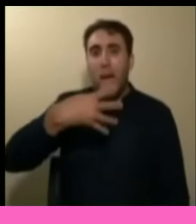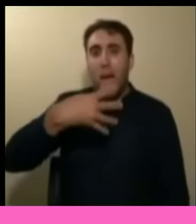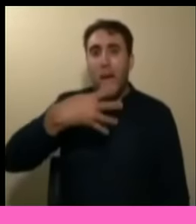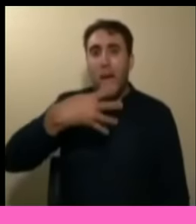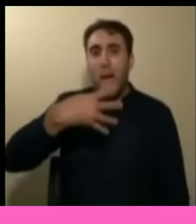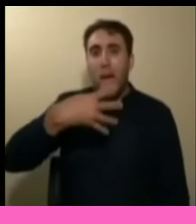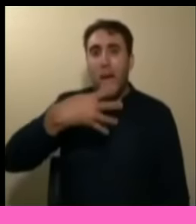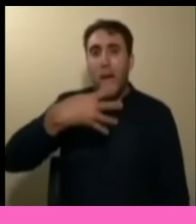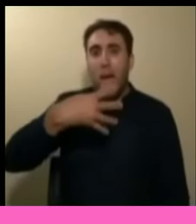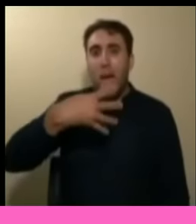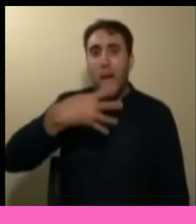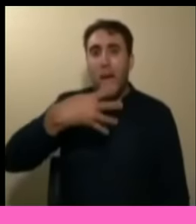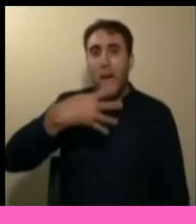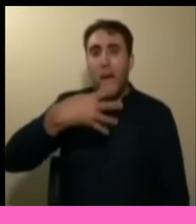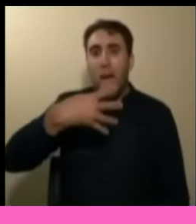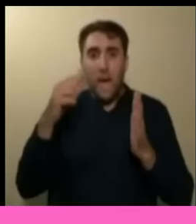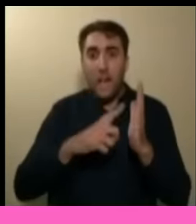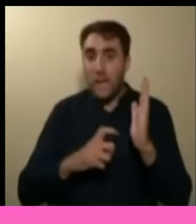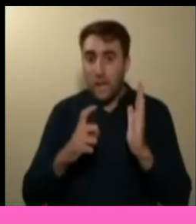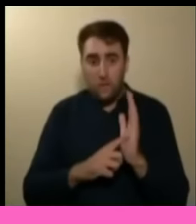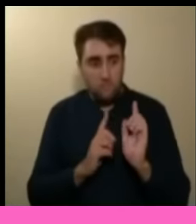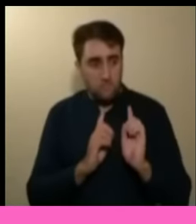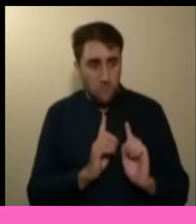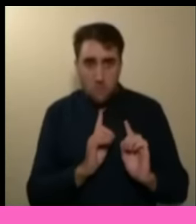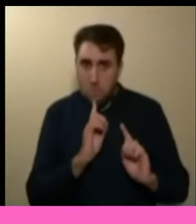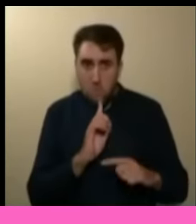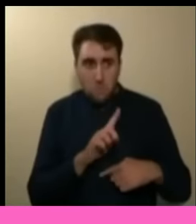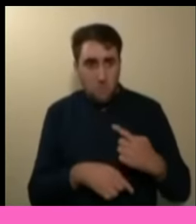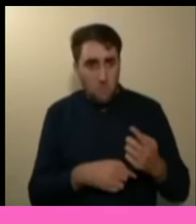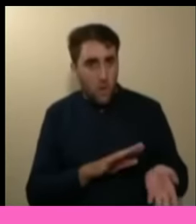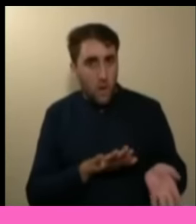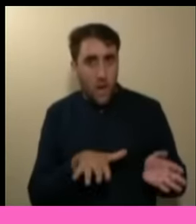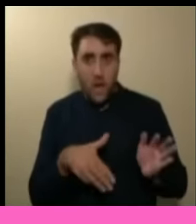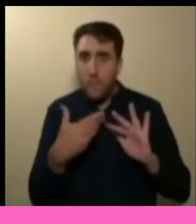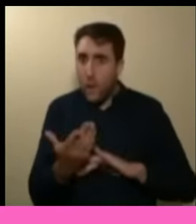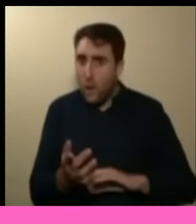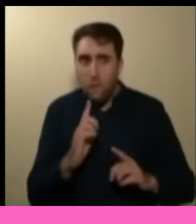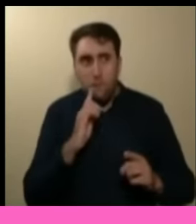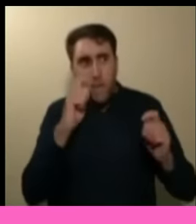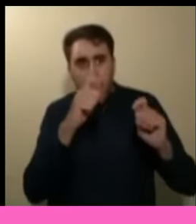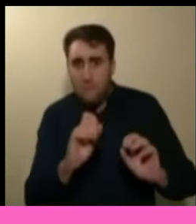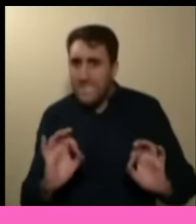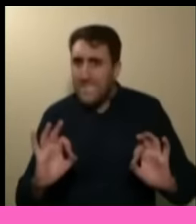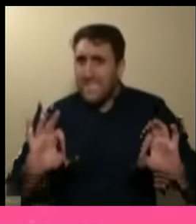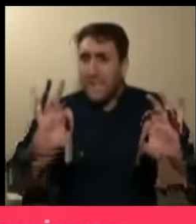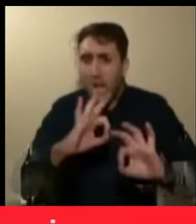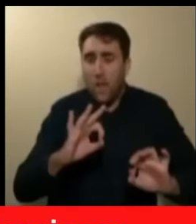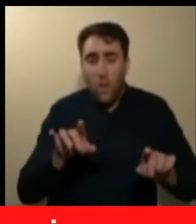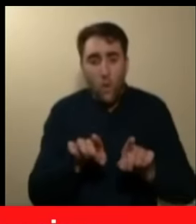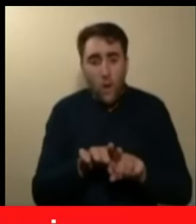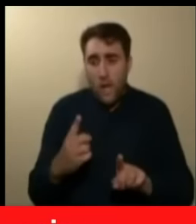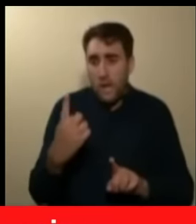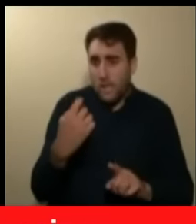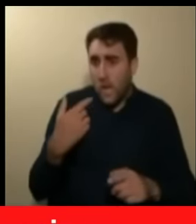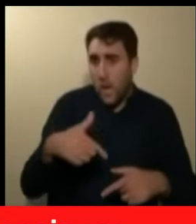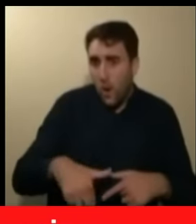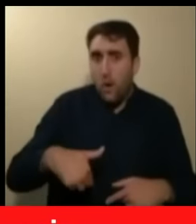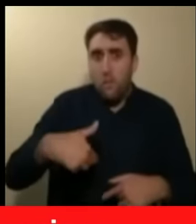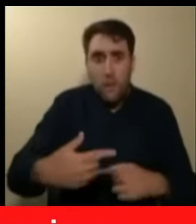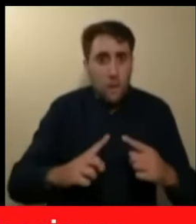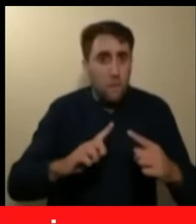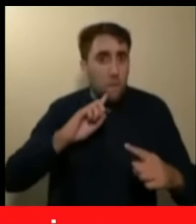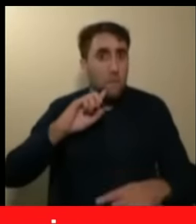alquileres. Esa ley no se le ha modificado una coma. Esa ley sigue tan vigente hoy como ayer y como mañana. El